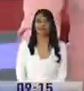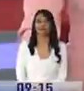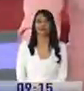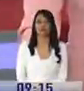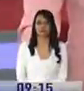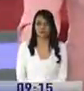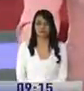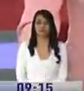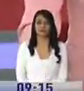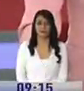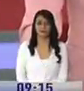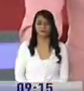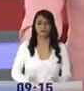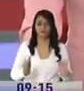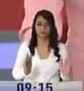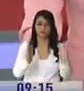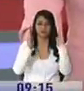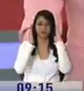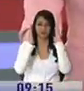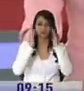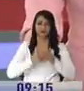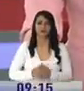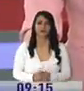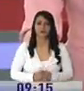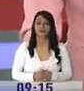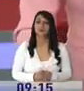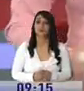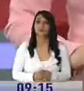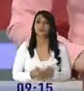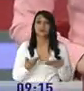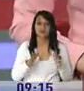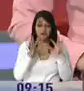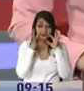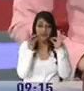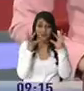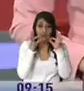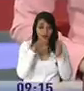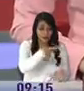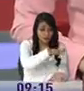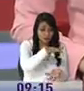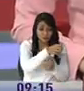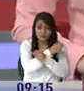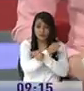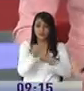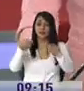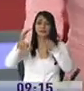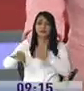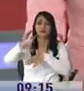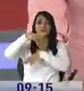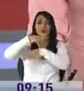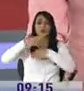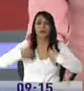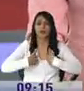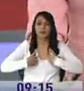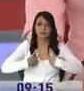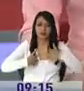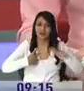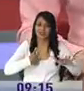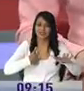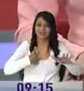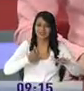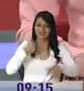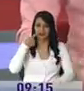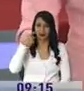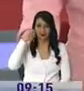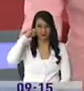alegrías preste atención porque fueron rescatados y llevados a un centro de atención veterinaria parte de los gatos que estaban bajo el cuidado de